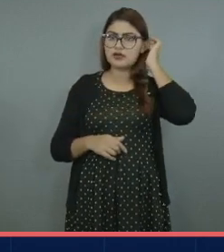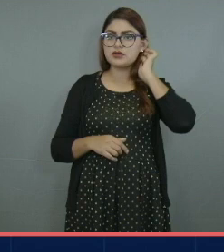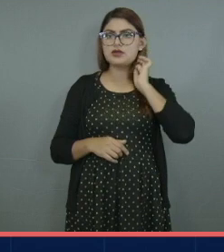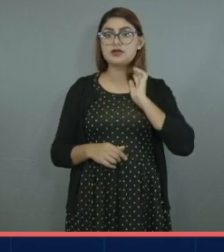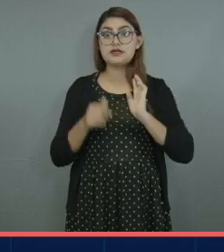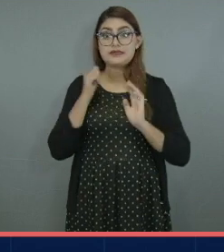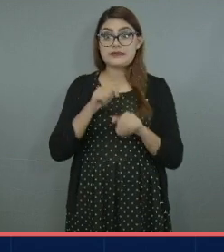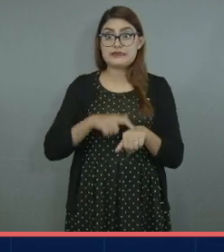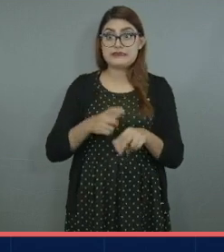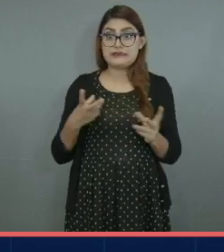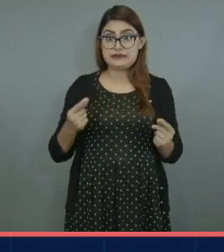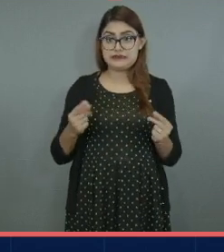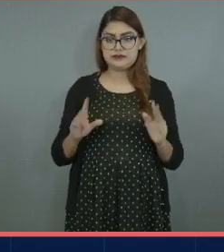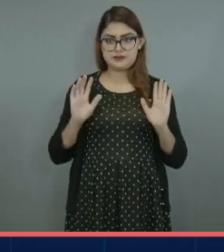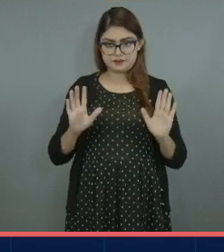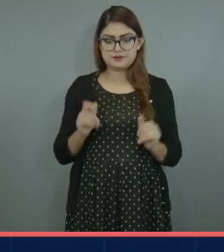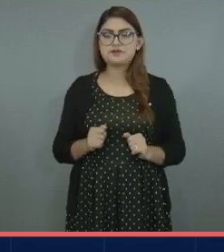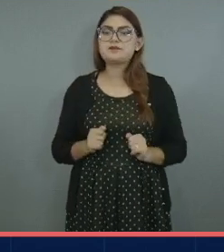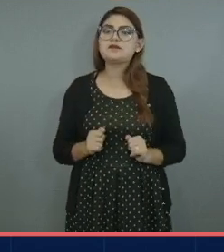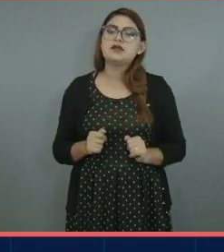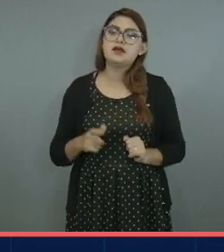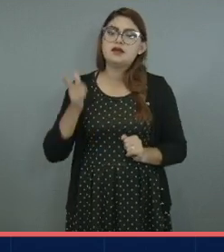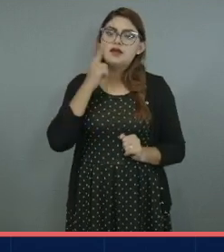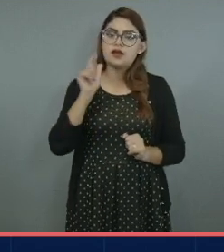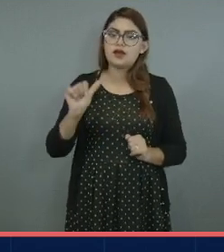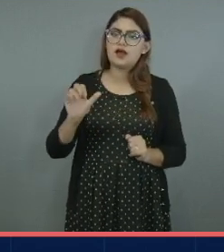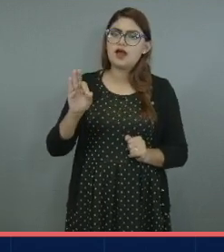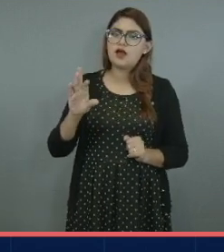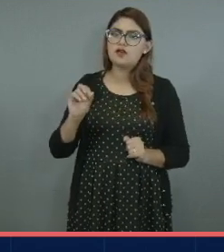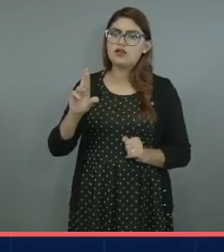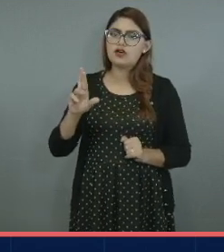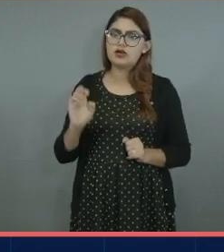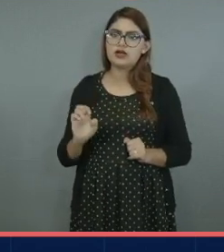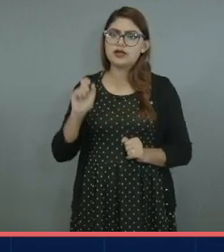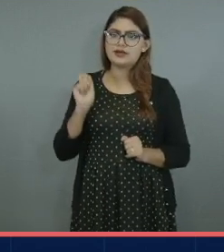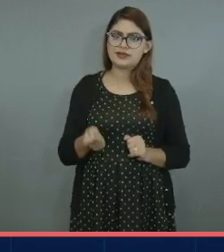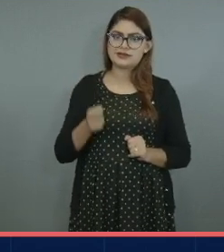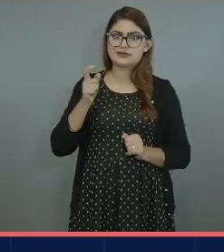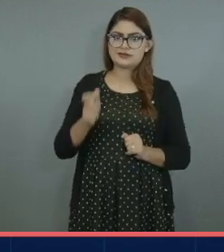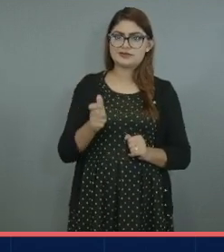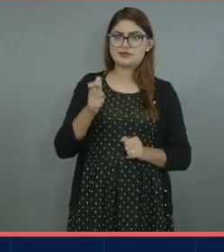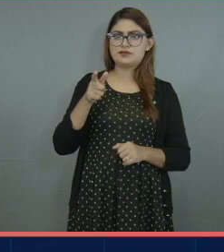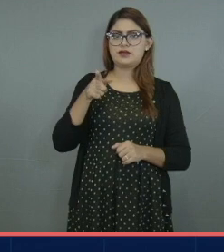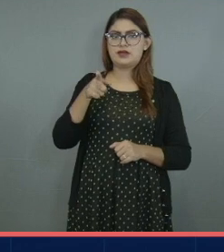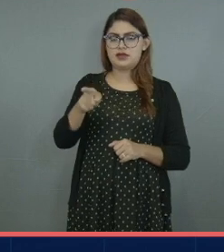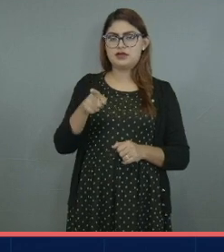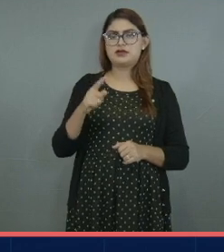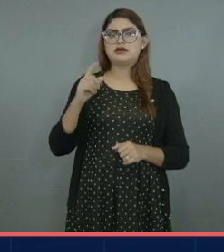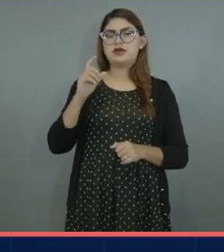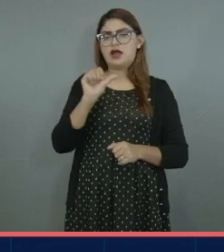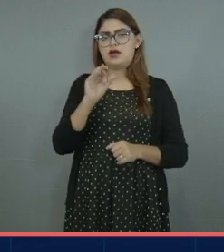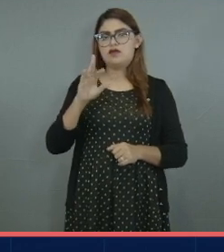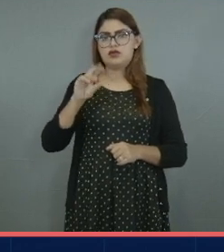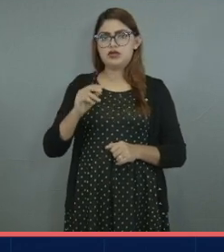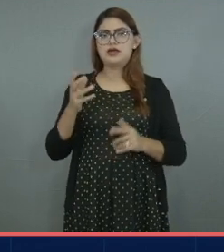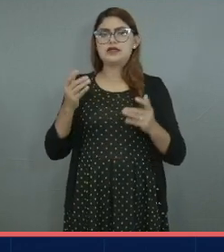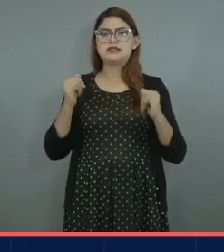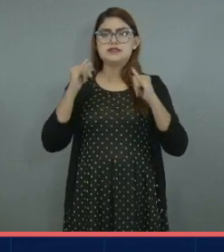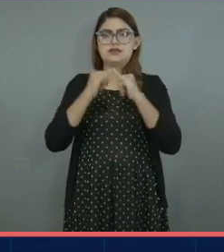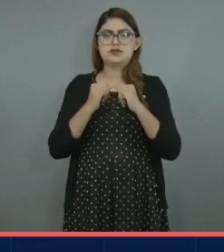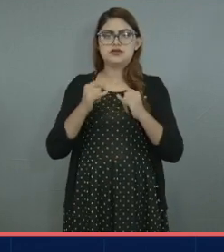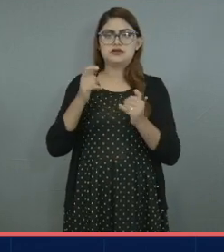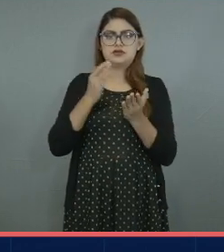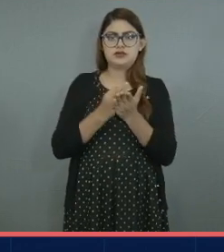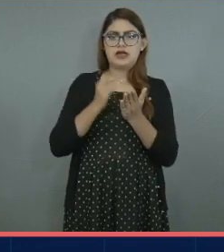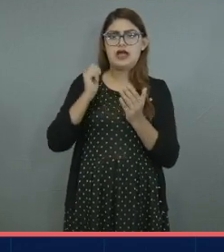siempre apremia. Afore. Son instituciones financieras que administran la cuenta individual de los trabajadores afiliados